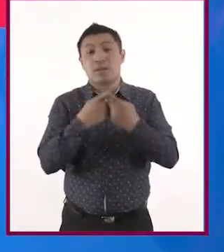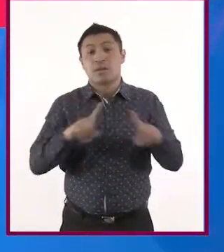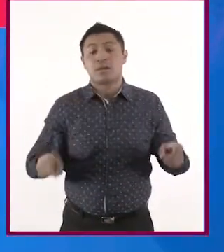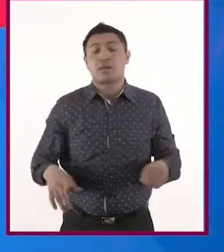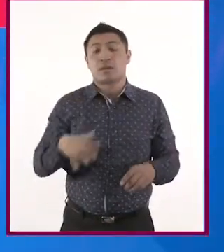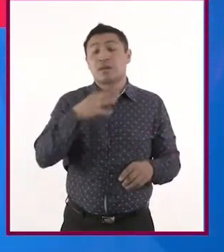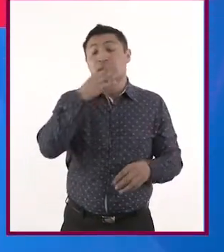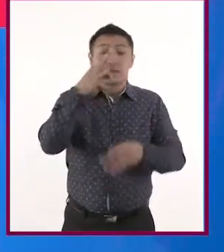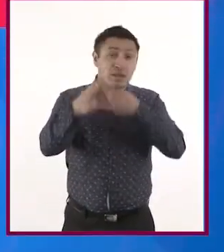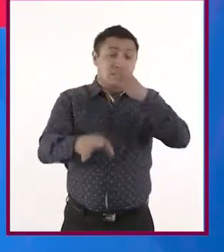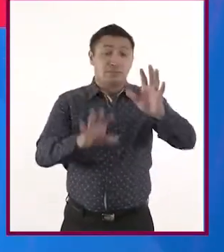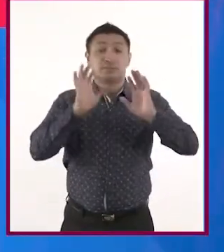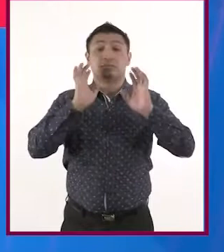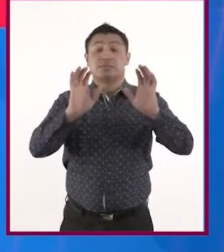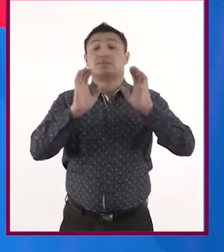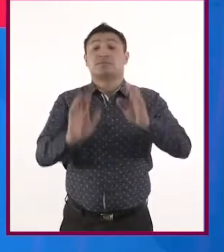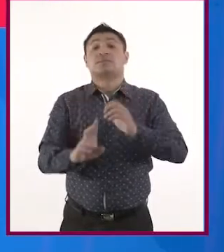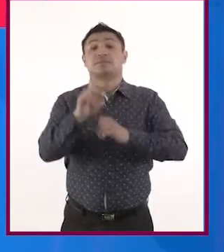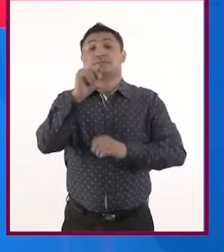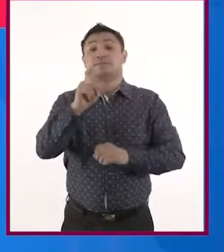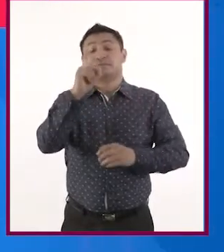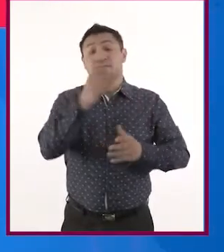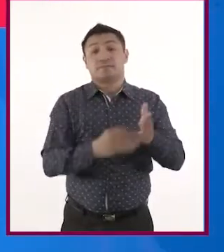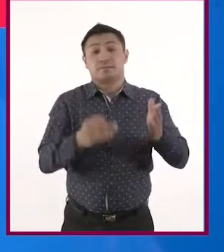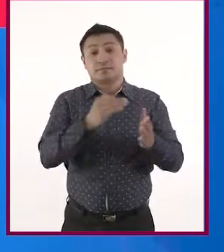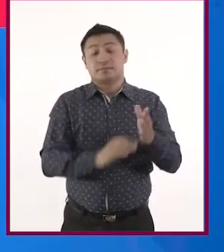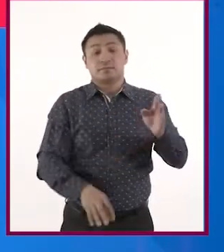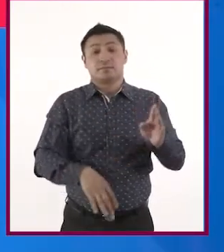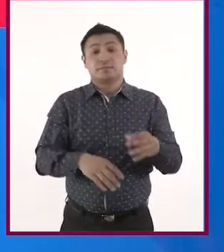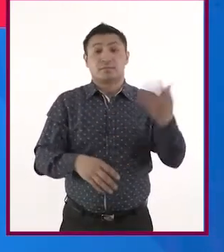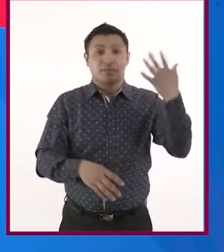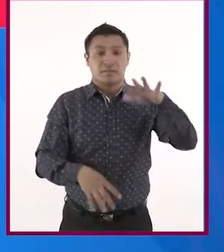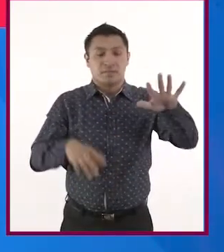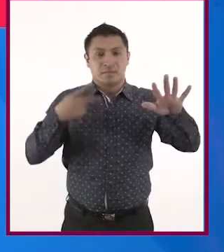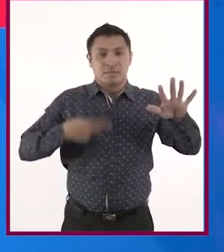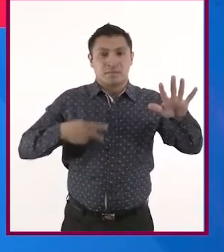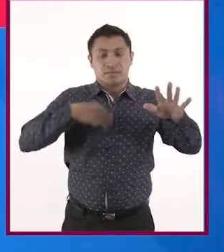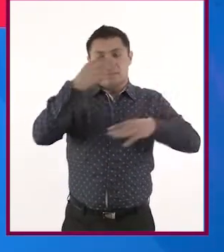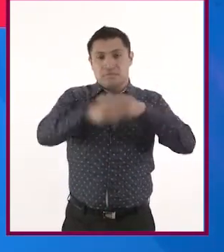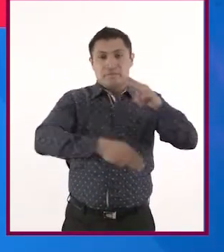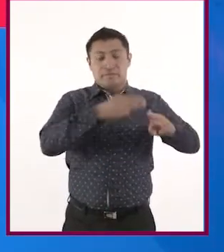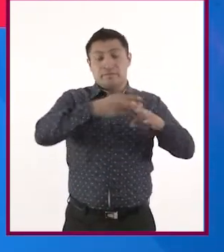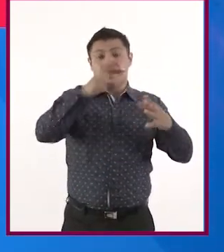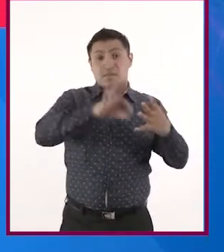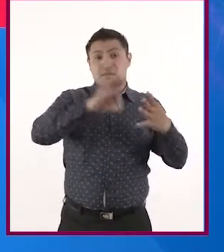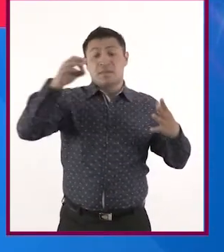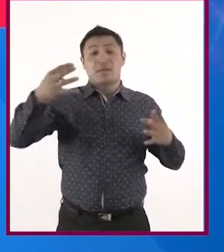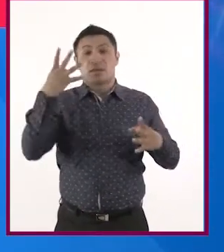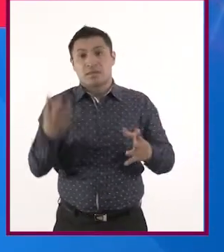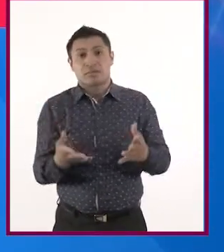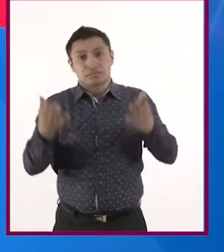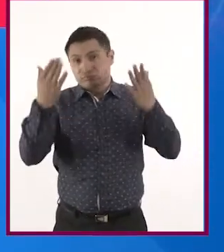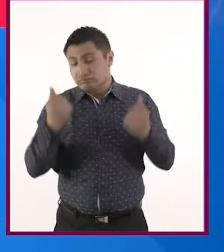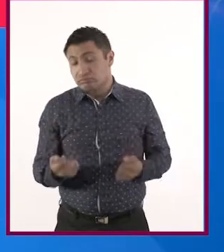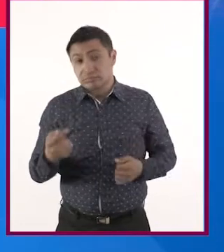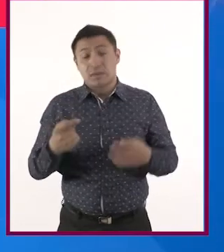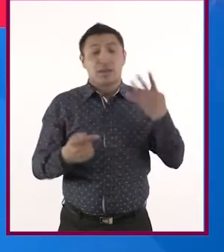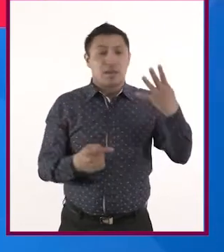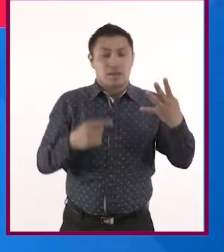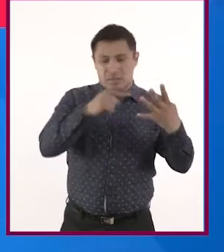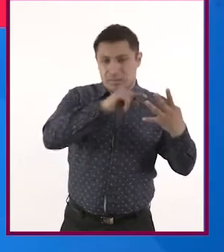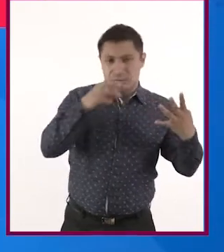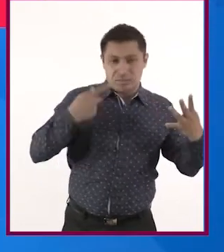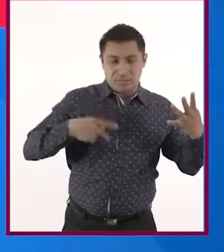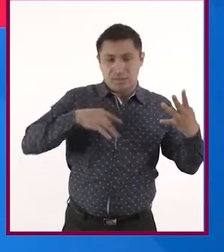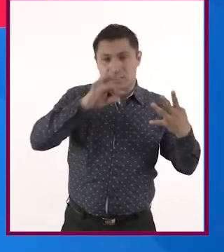la escasez de agua afecta ya a 4 de cada 10 personas en el mundo, y estima que al menos 1 de cada 4